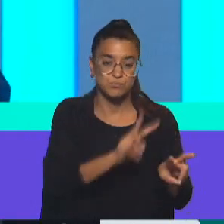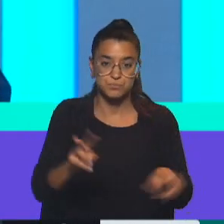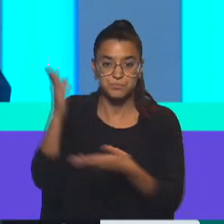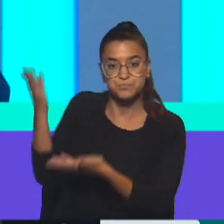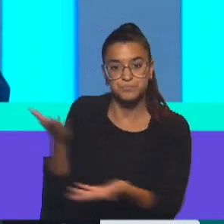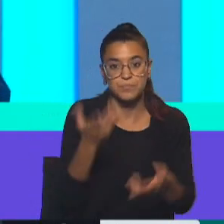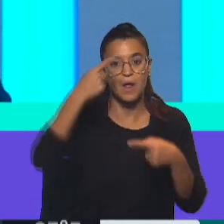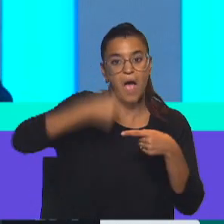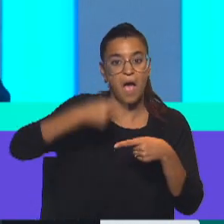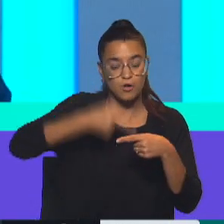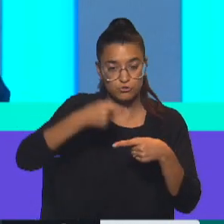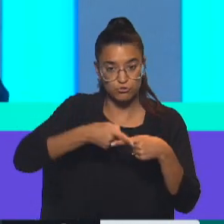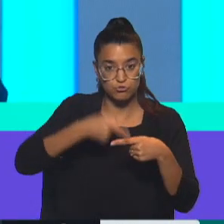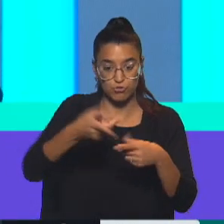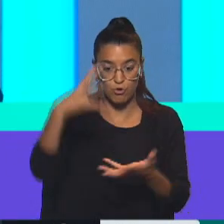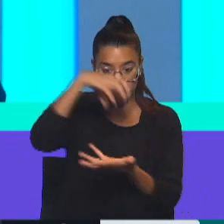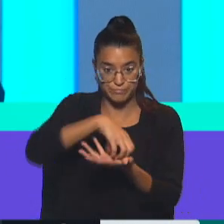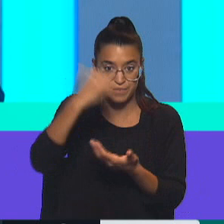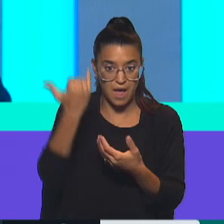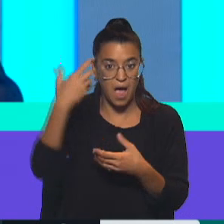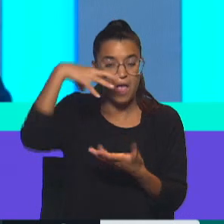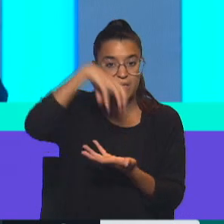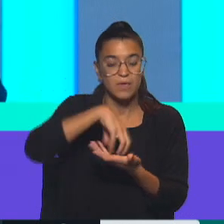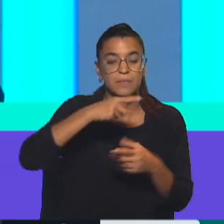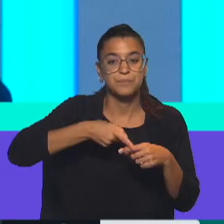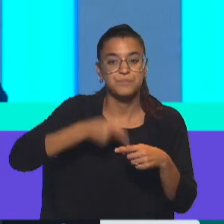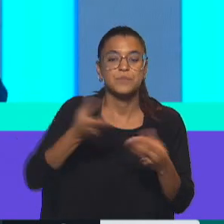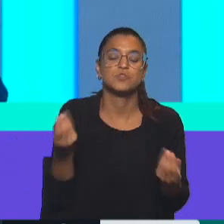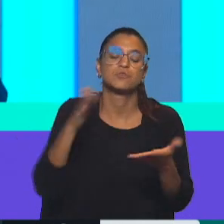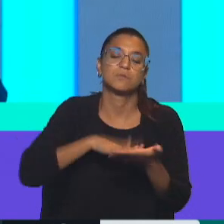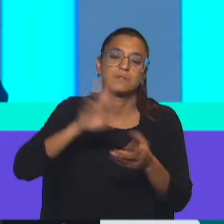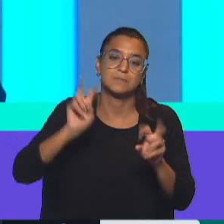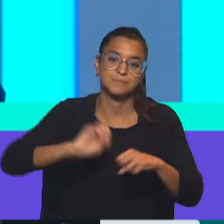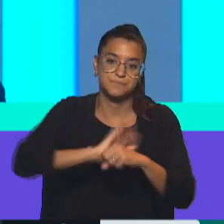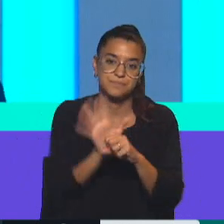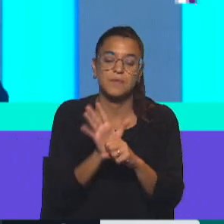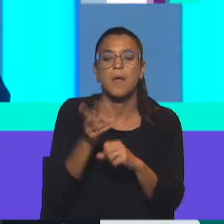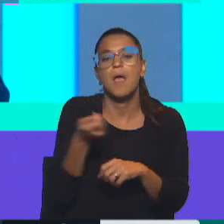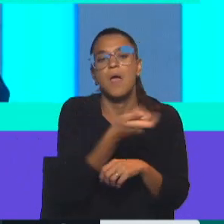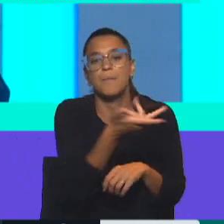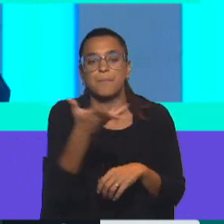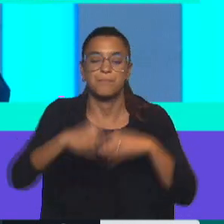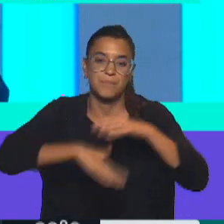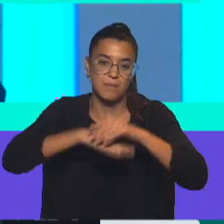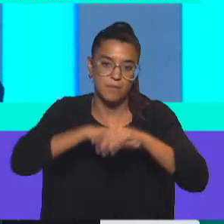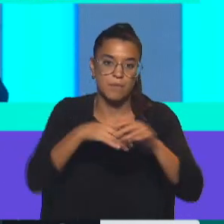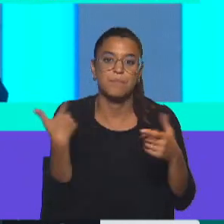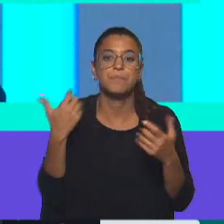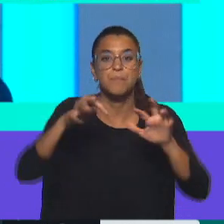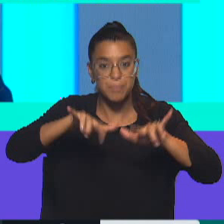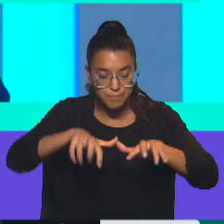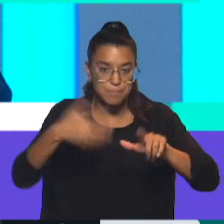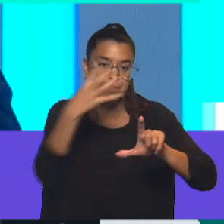este acto en su sede. Tendremos, por motivos de COVID, una concurrencia limitada presencial. Se va a transmitir vía